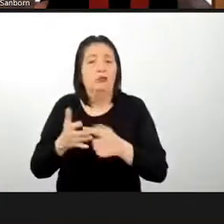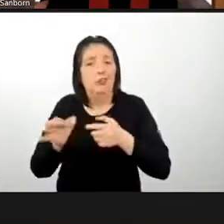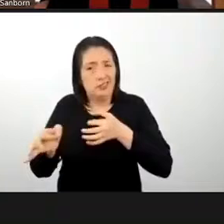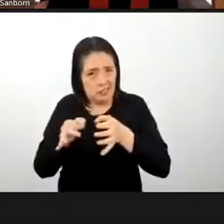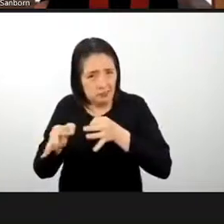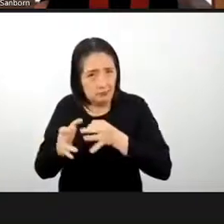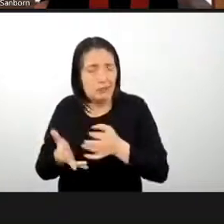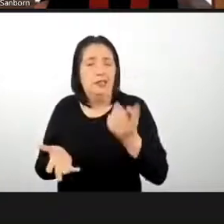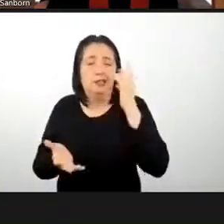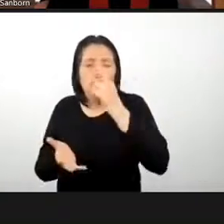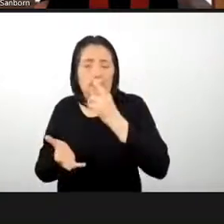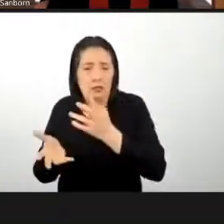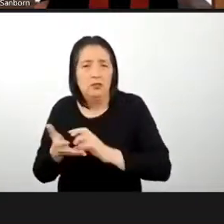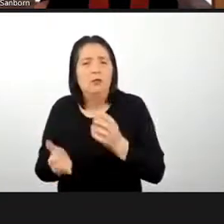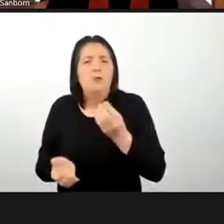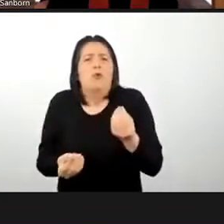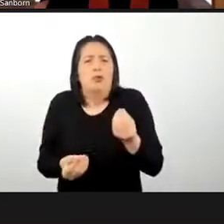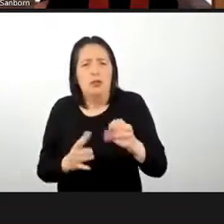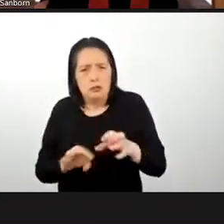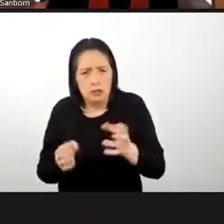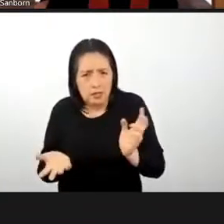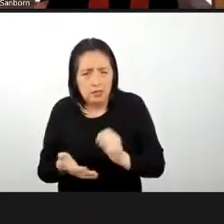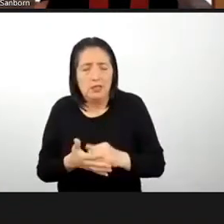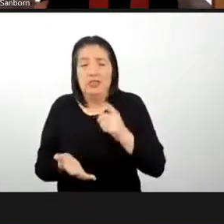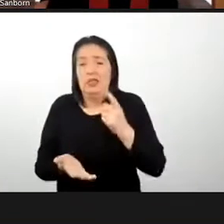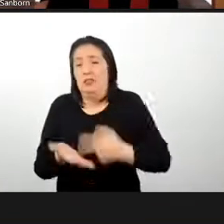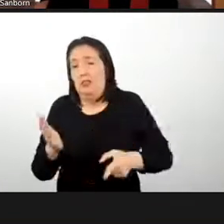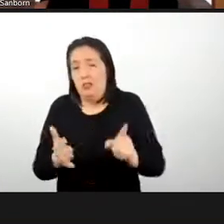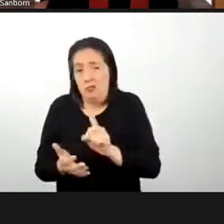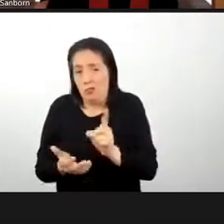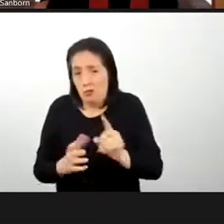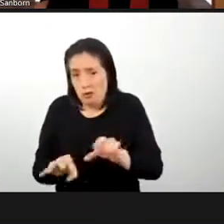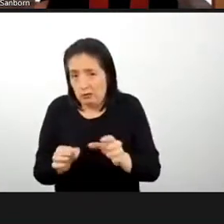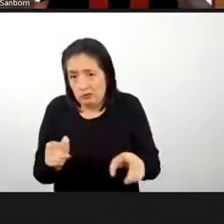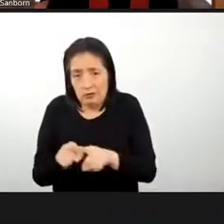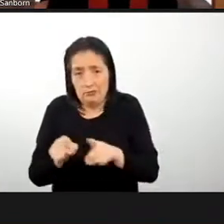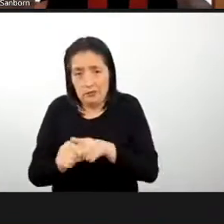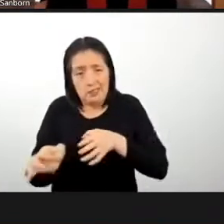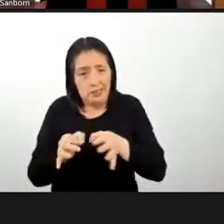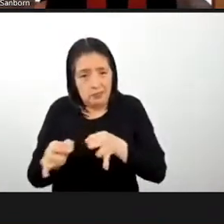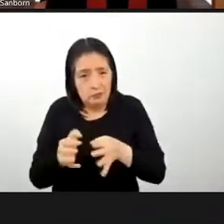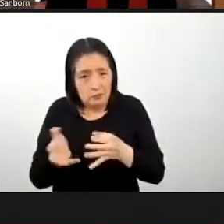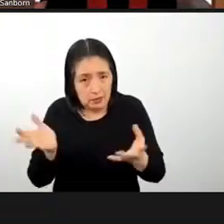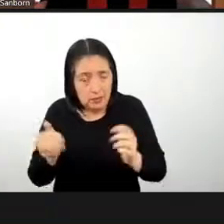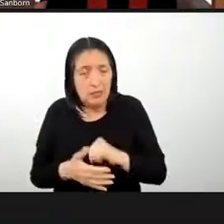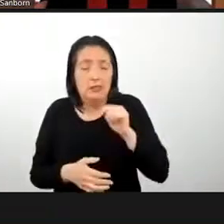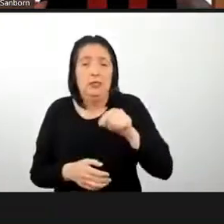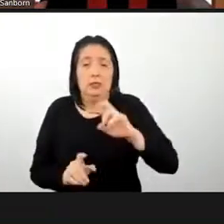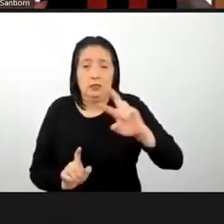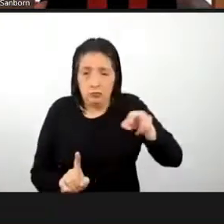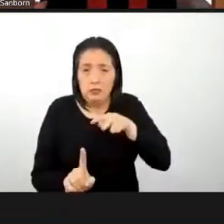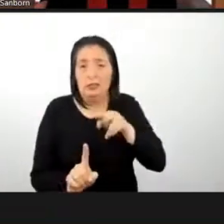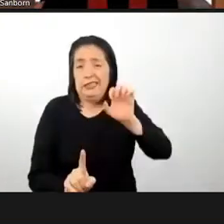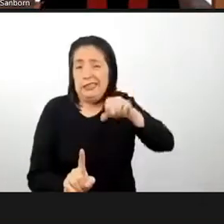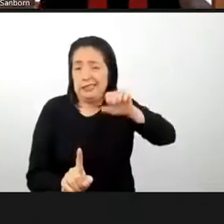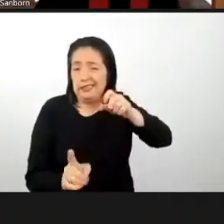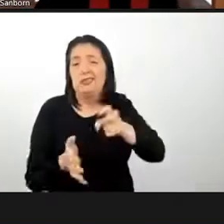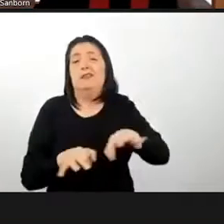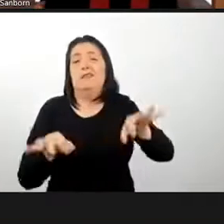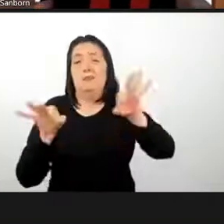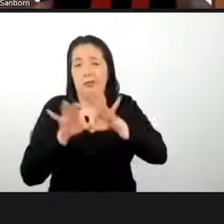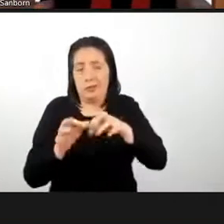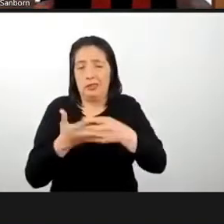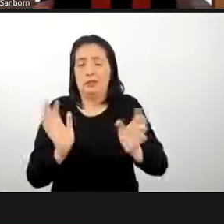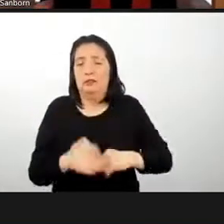ello, de lo que hace y de lo que no hace, ¿no? También. Que esto es también una perspectiva importante, con